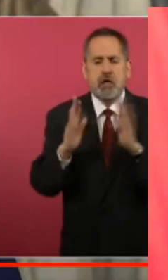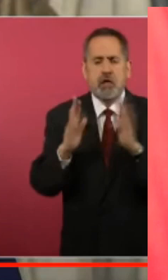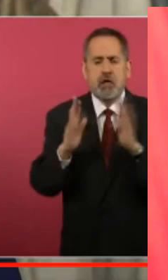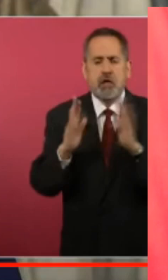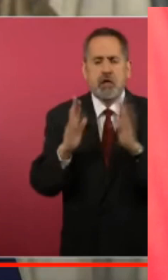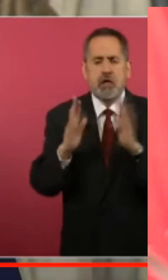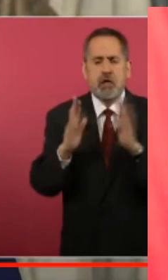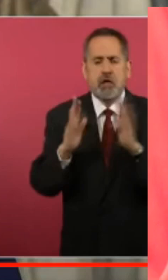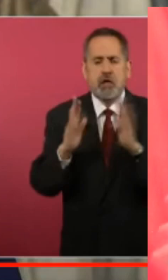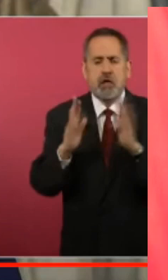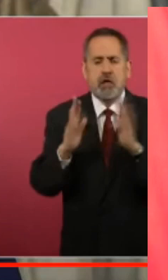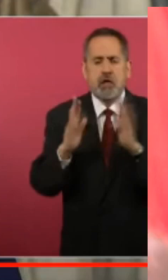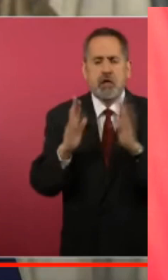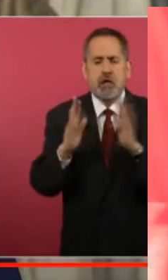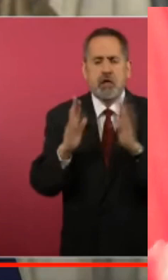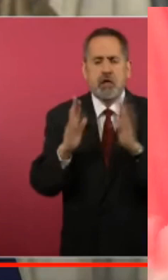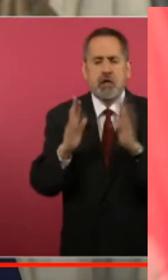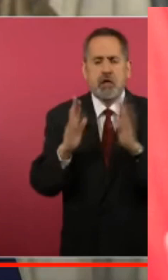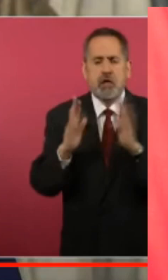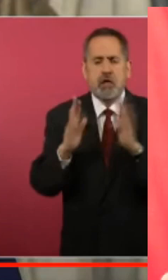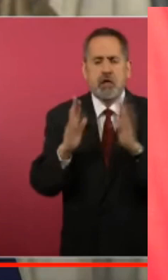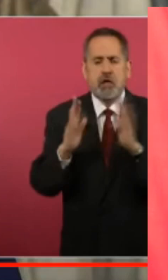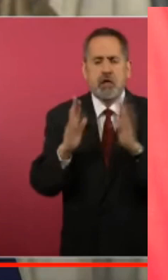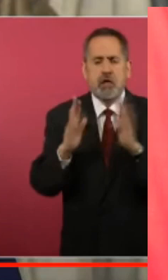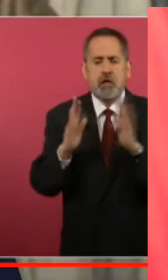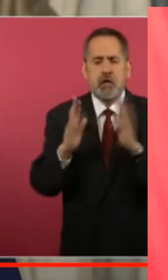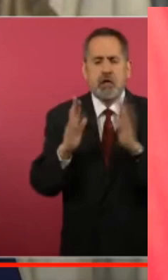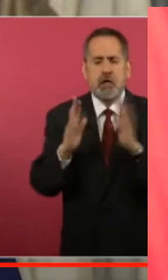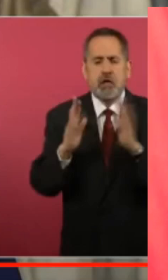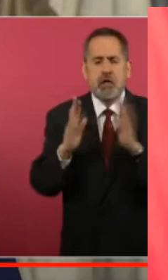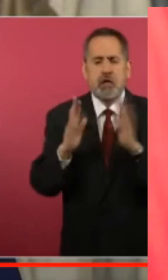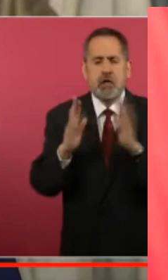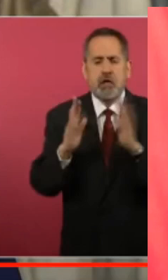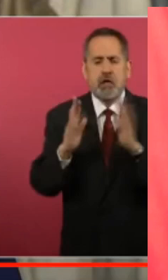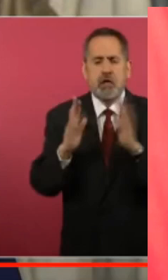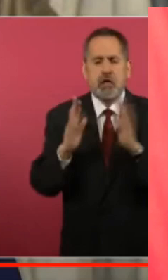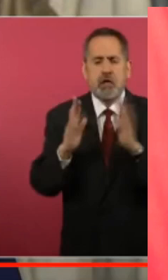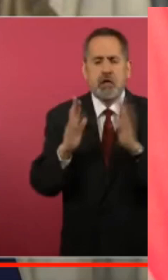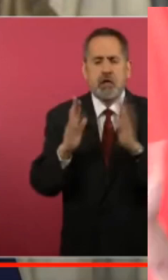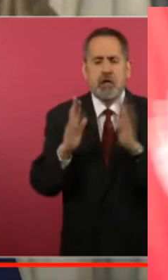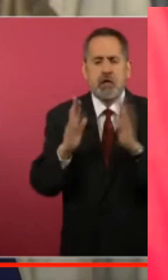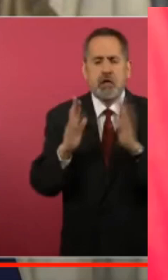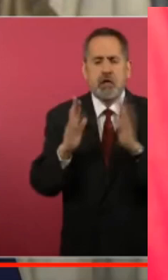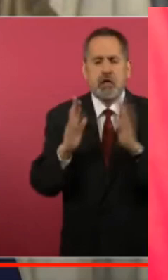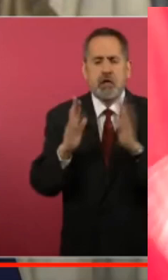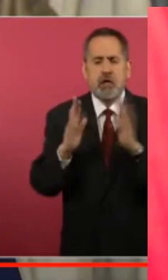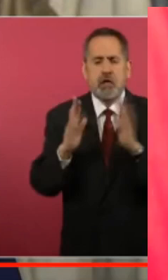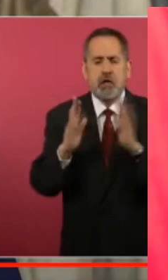agarra como Dios, Santo, Virgen, no sé, como figura, no sé, religiosa a la Santa Muerte, güey. Y el presidente lo está